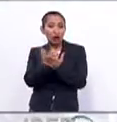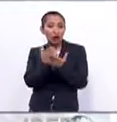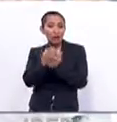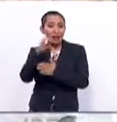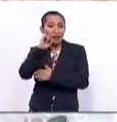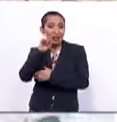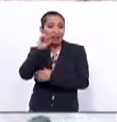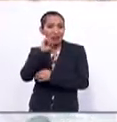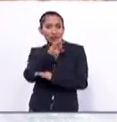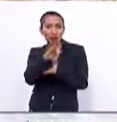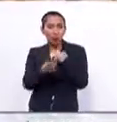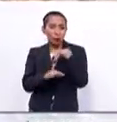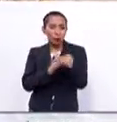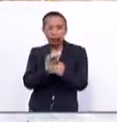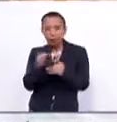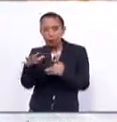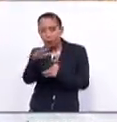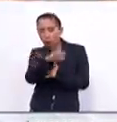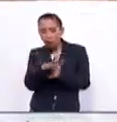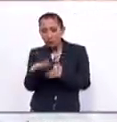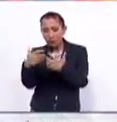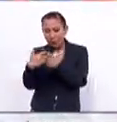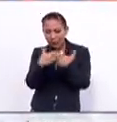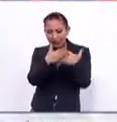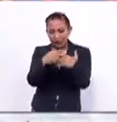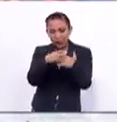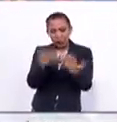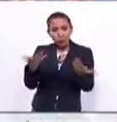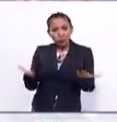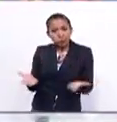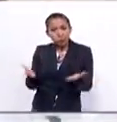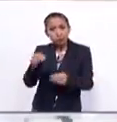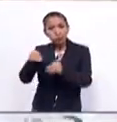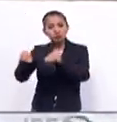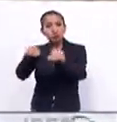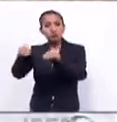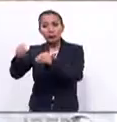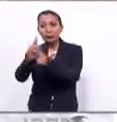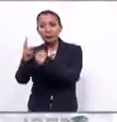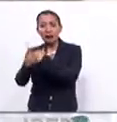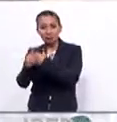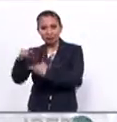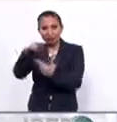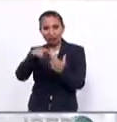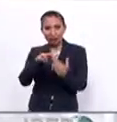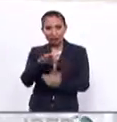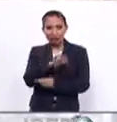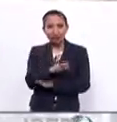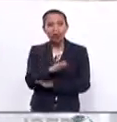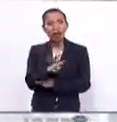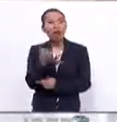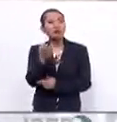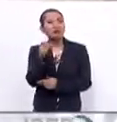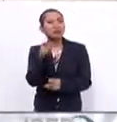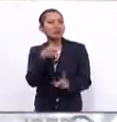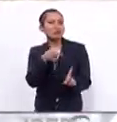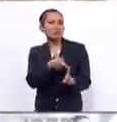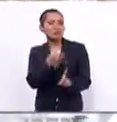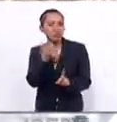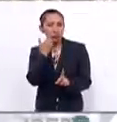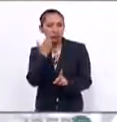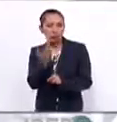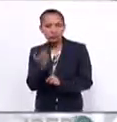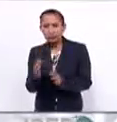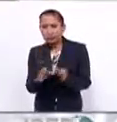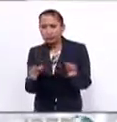economía naranja, toda esta economía que se activa muchísimo, sobre todo en los países de nuestra región. En este aspecto yo quisiera